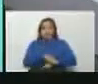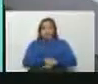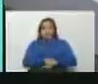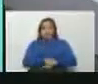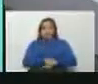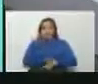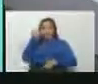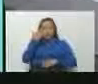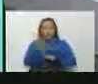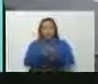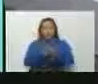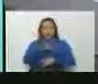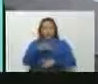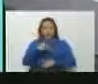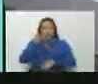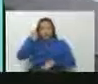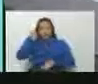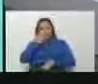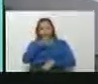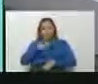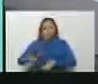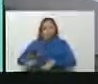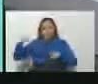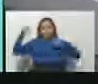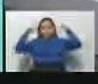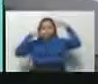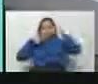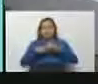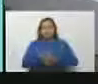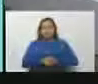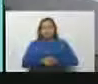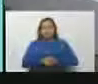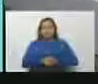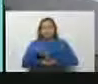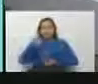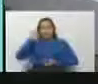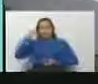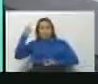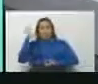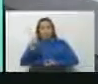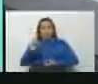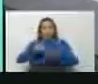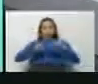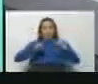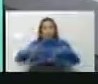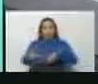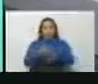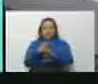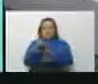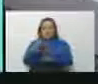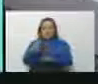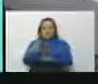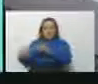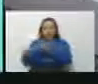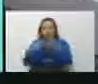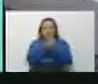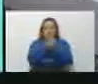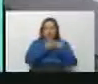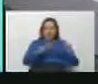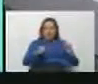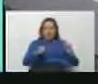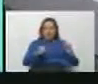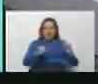ahorita nosotros recordamos al presidente Hugo Chávez? Y yo recuerdo que él tenía una frase, siempre lo decía, y él decía, la lucha por la